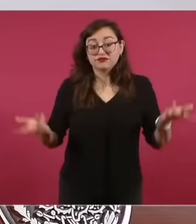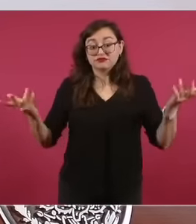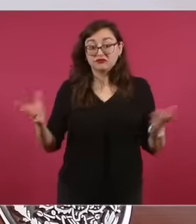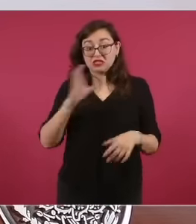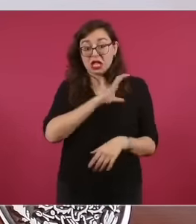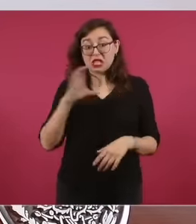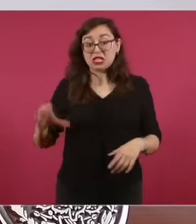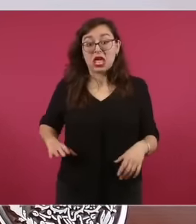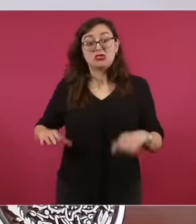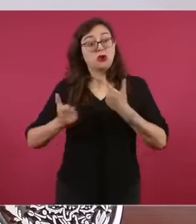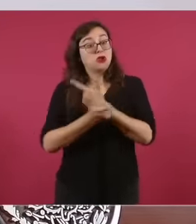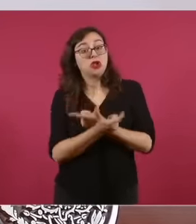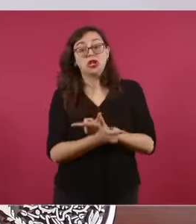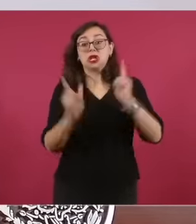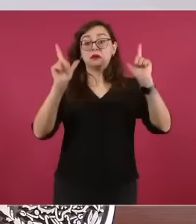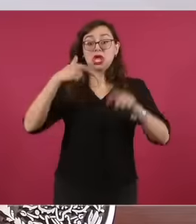requisitos.